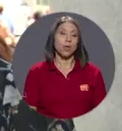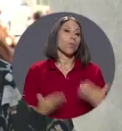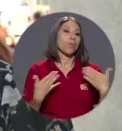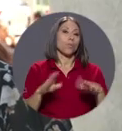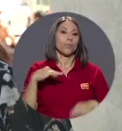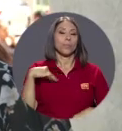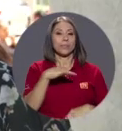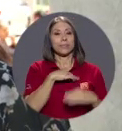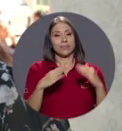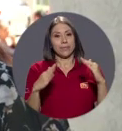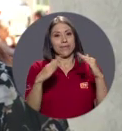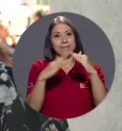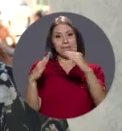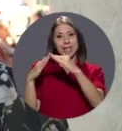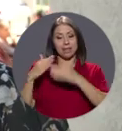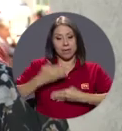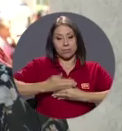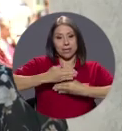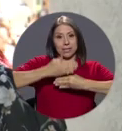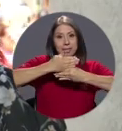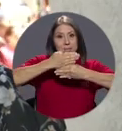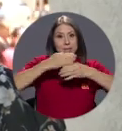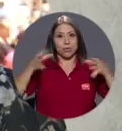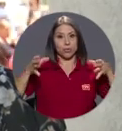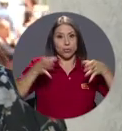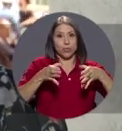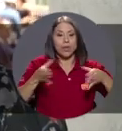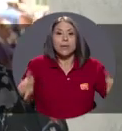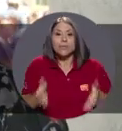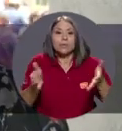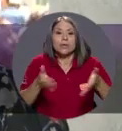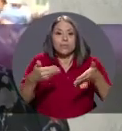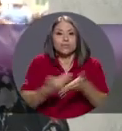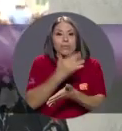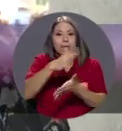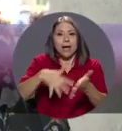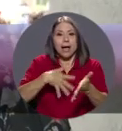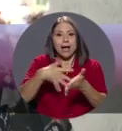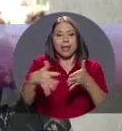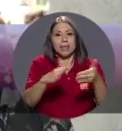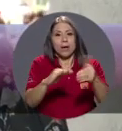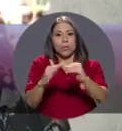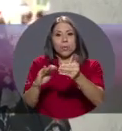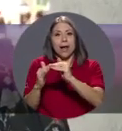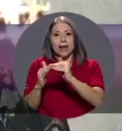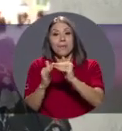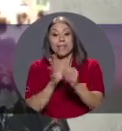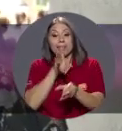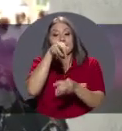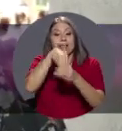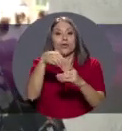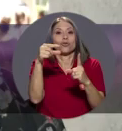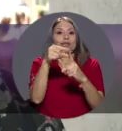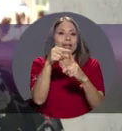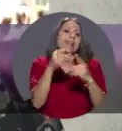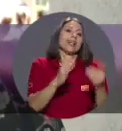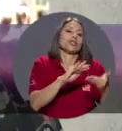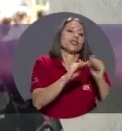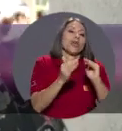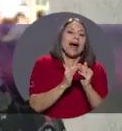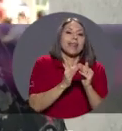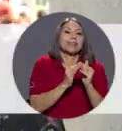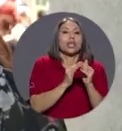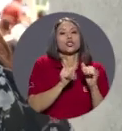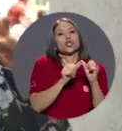Bueno, desde el Ministerio de Vivienda y Asentamientos Humanos estamos impulsando la nueva agenda urbana, que dentro de los conceptos tiene ciudades sostenibles,